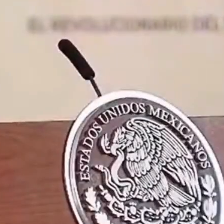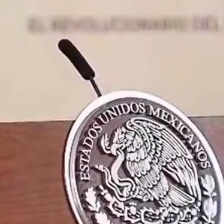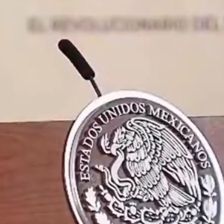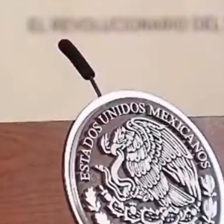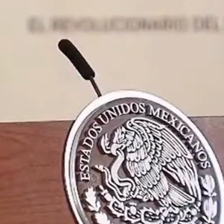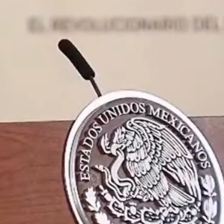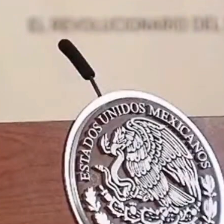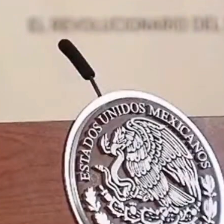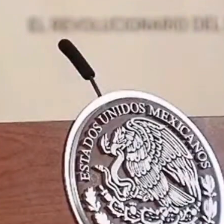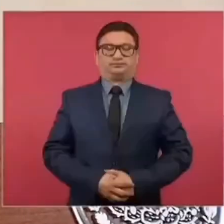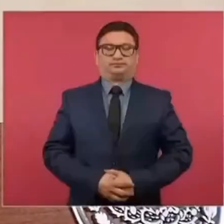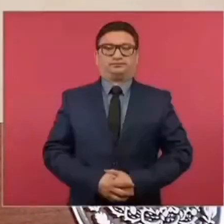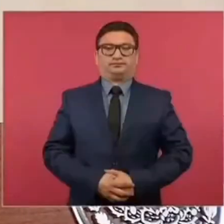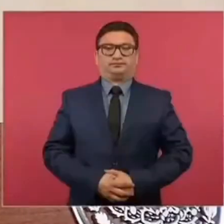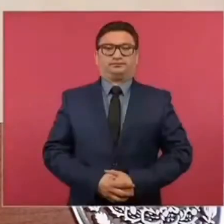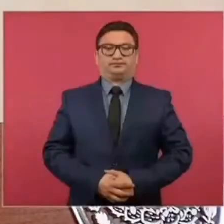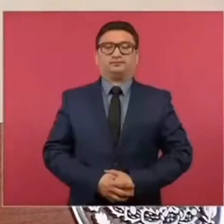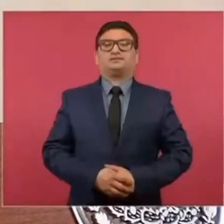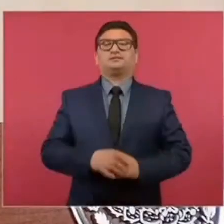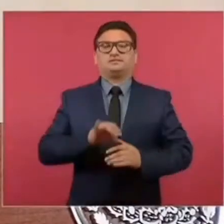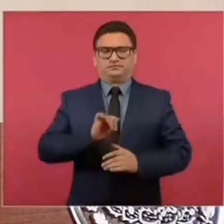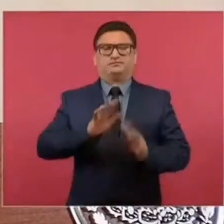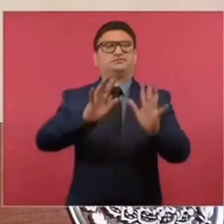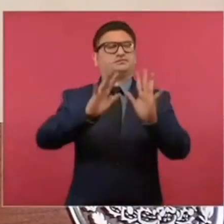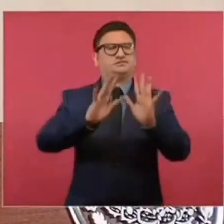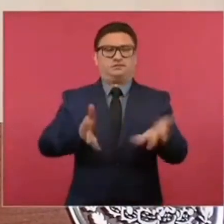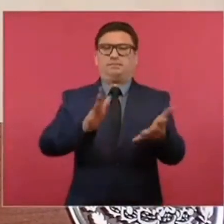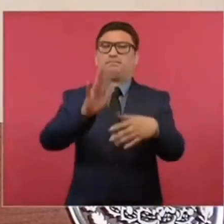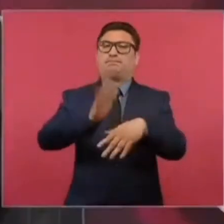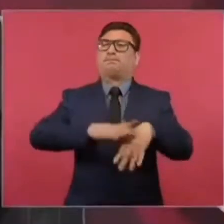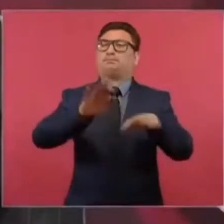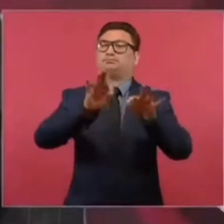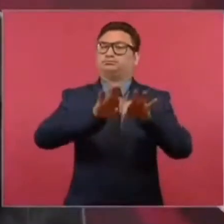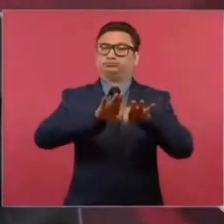pero lo más importante es que ya